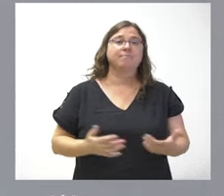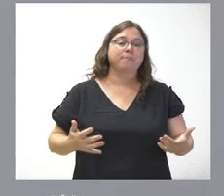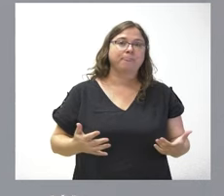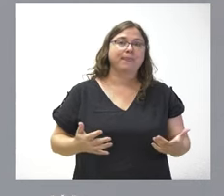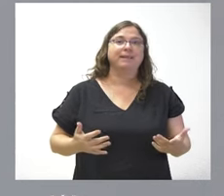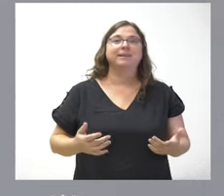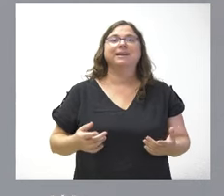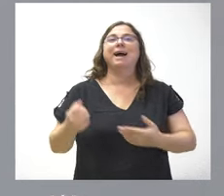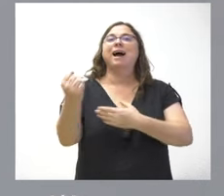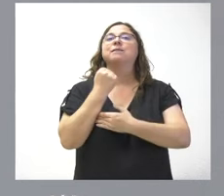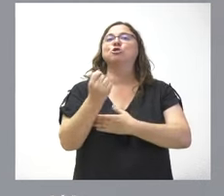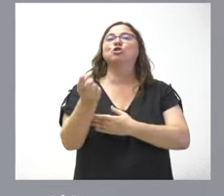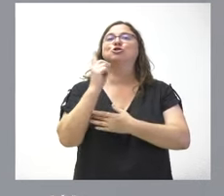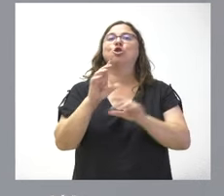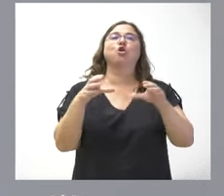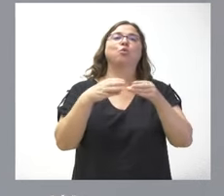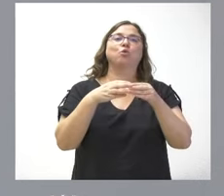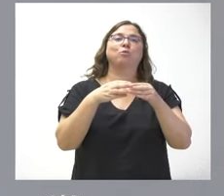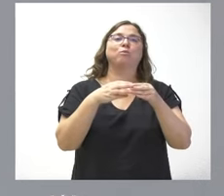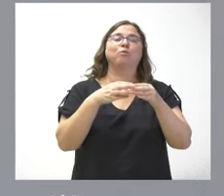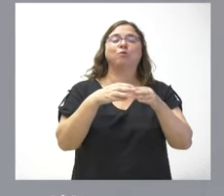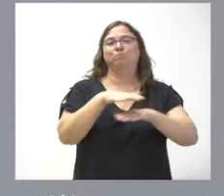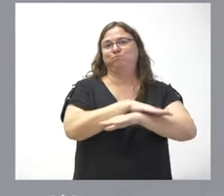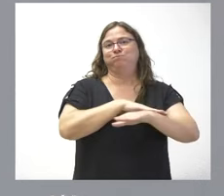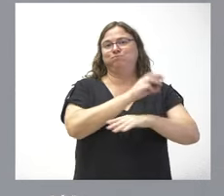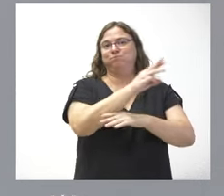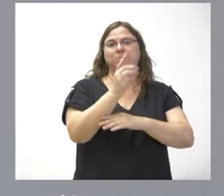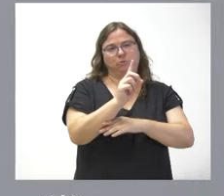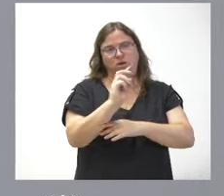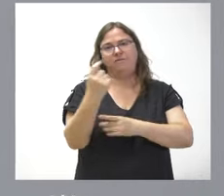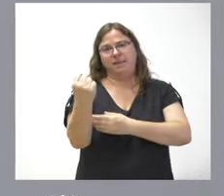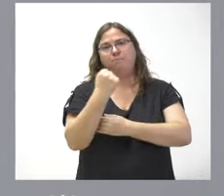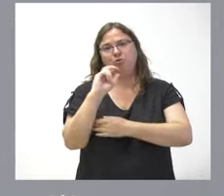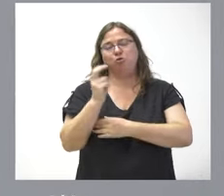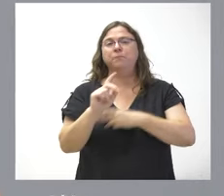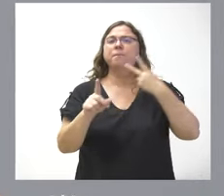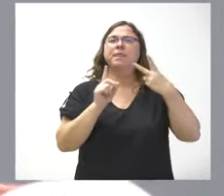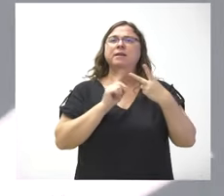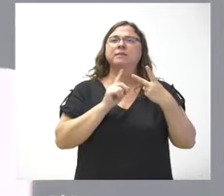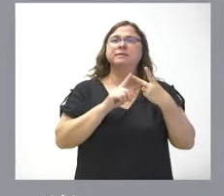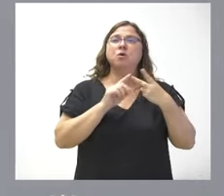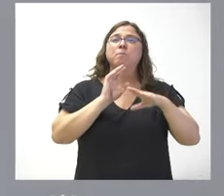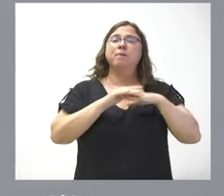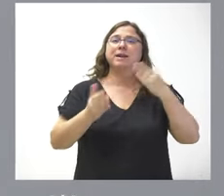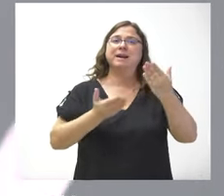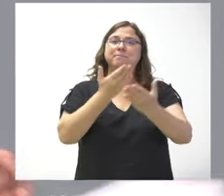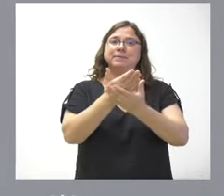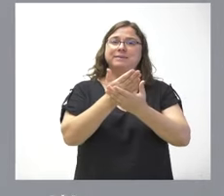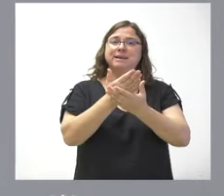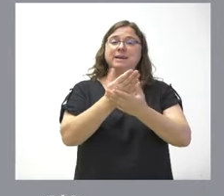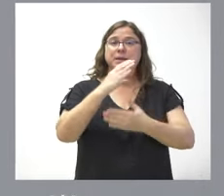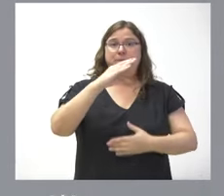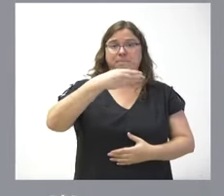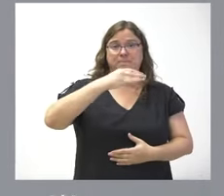solo del grupo que sustenta la acción de gobierno y lo segundo creo que para presentar una iniciativa declaración de